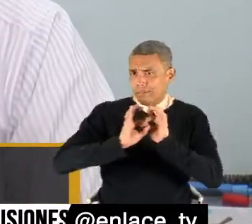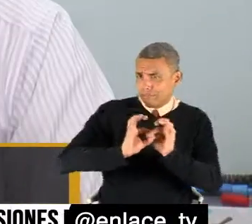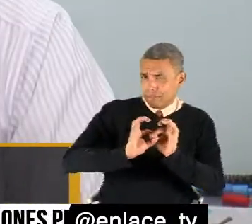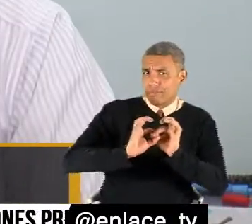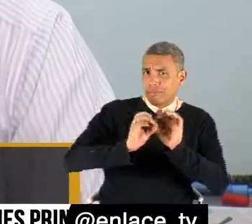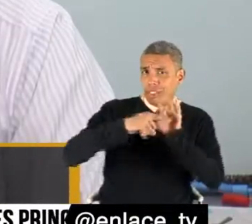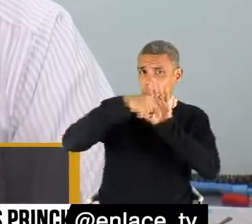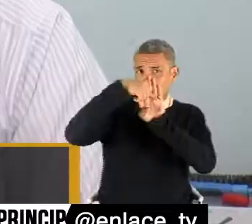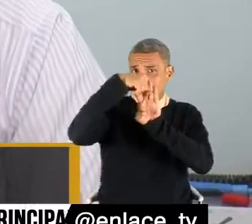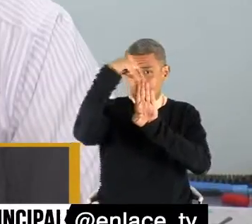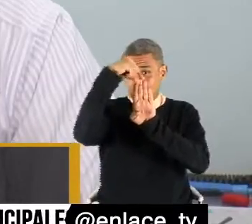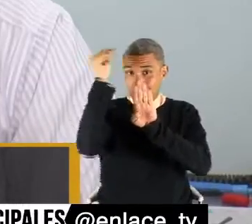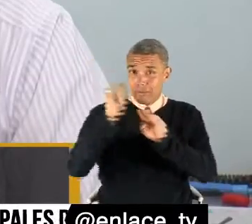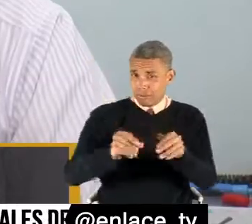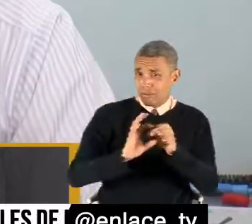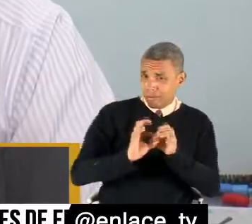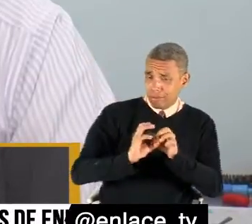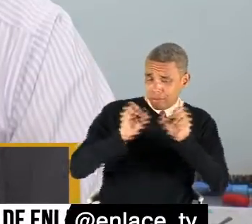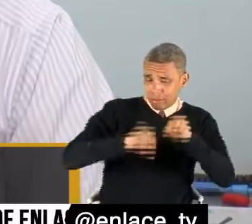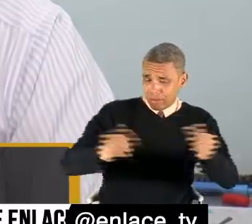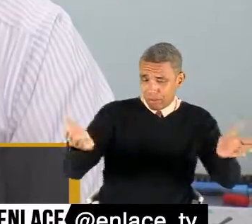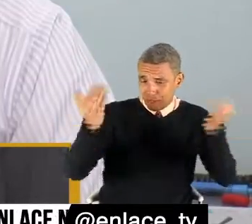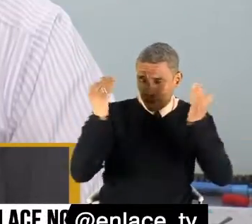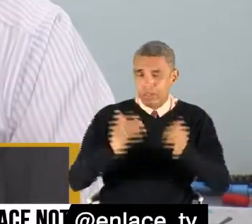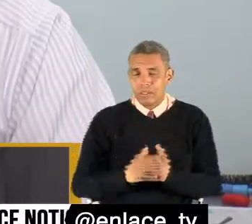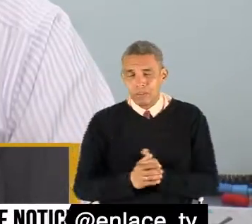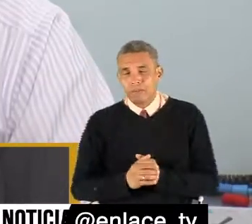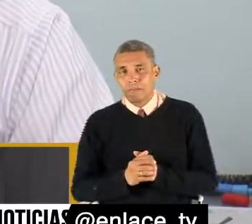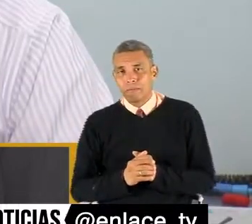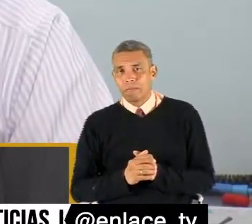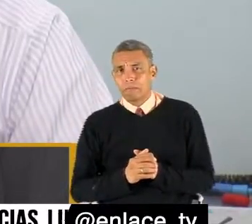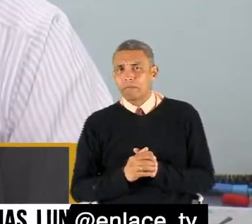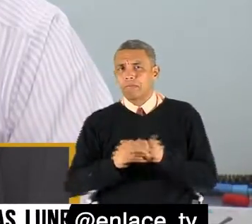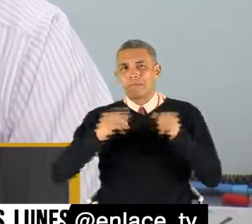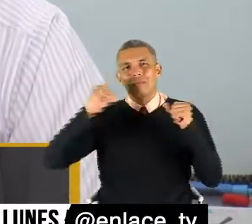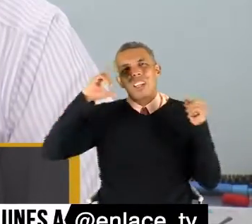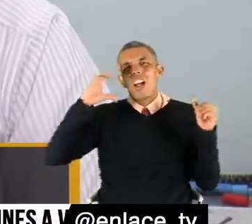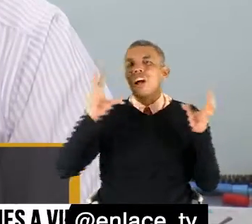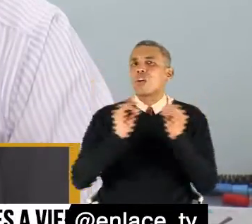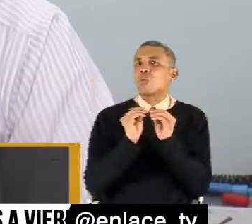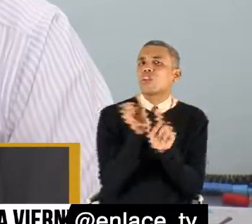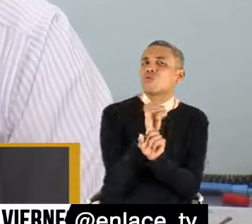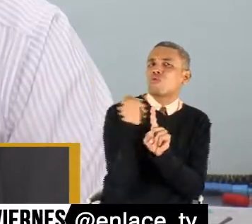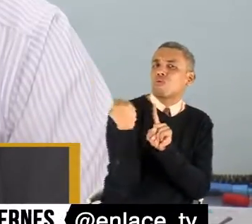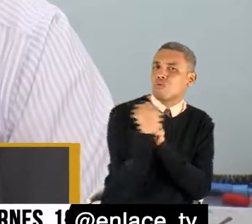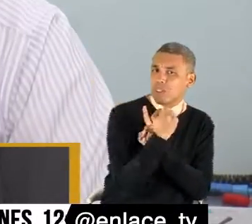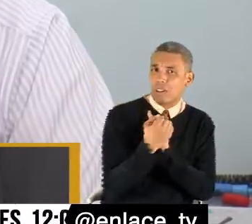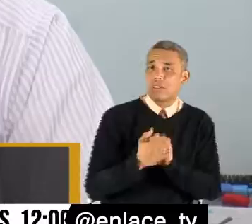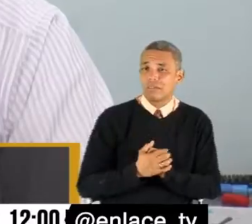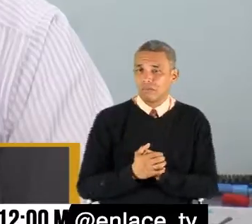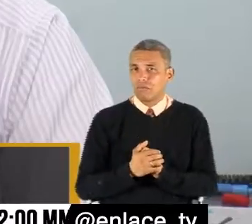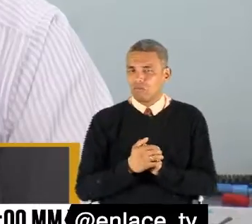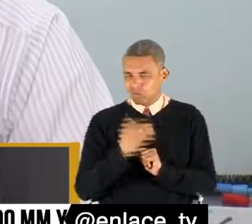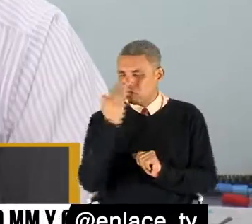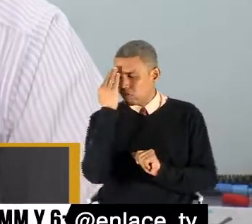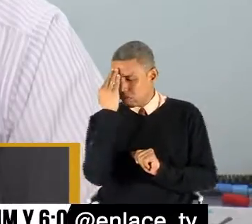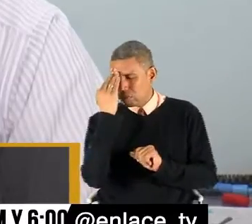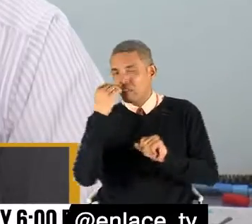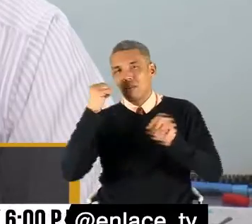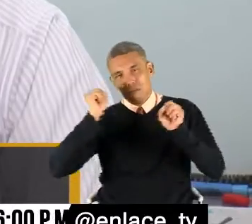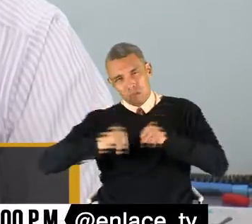región. Dentro del pacto social se están dando grandes cosas que yo sí creo que eso puede ser algo que